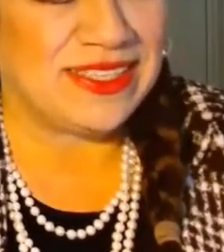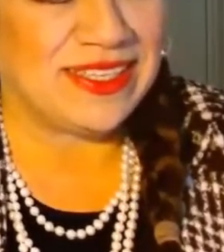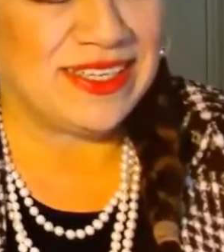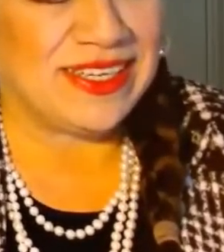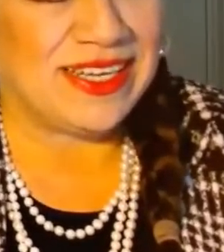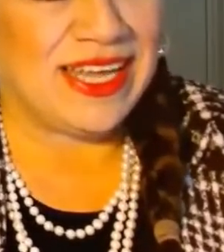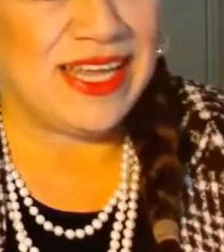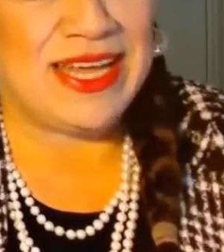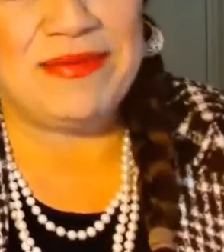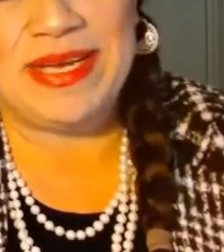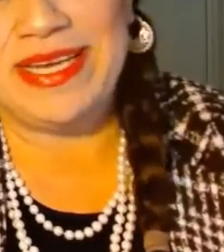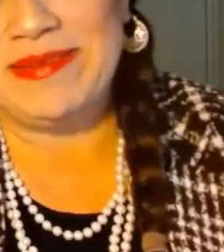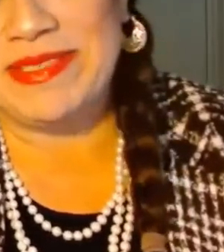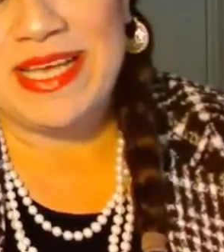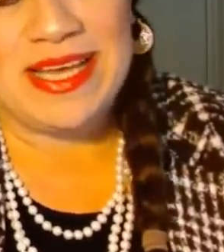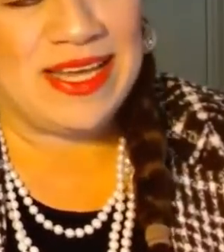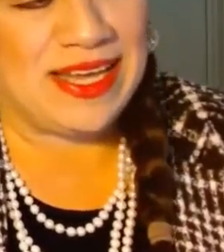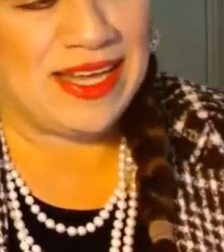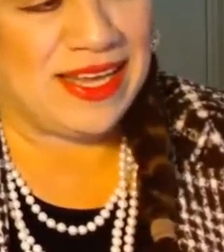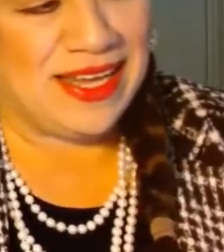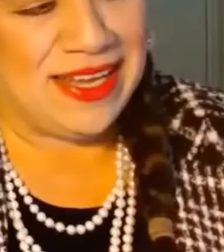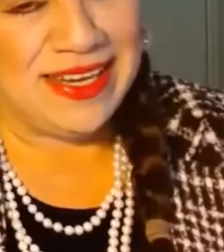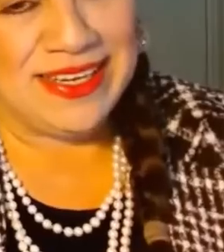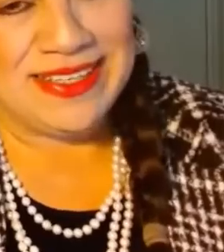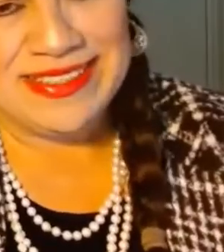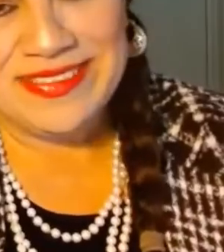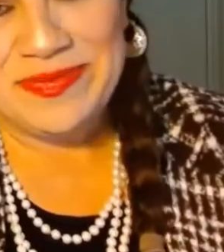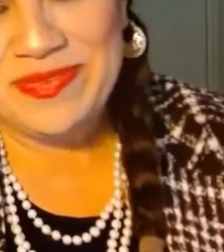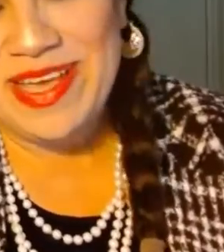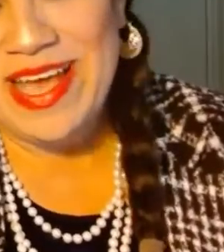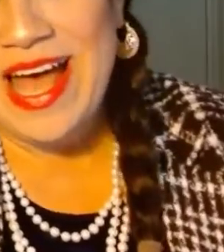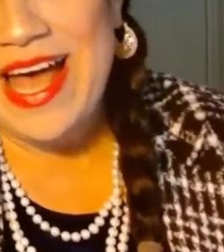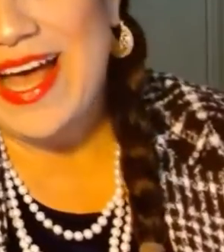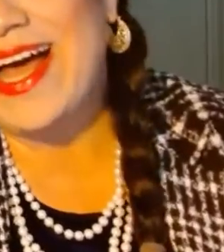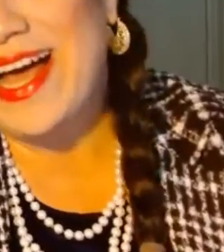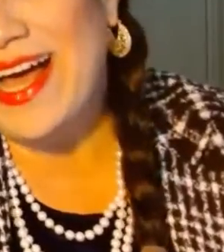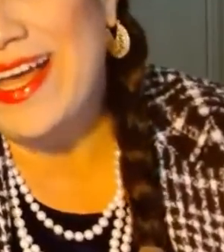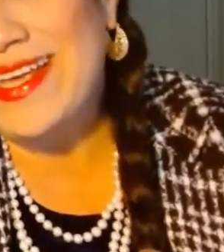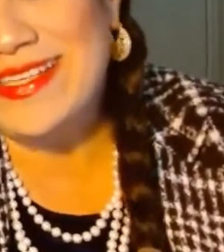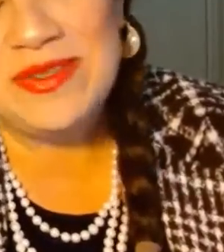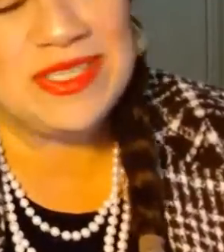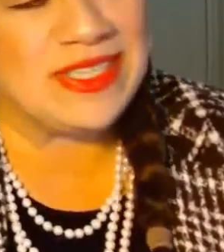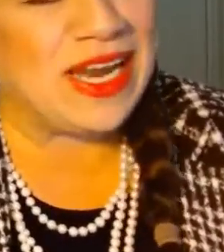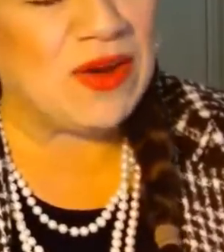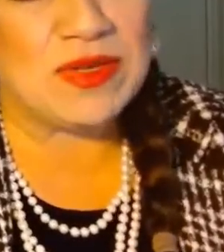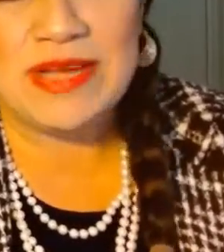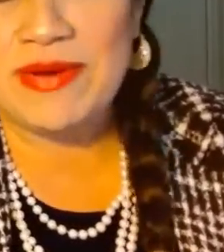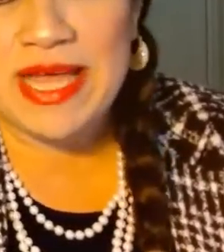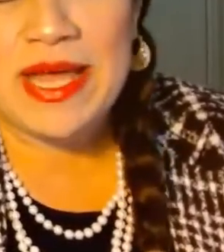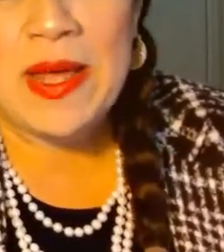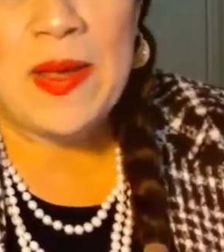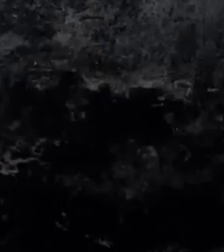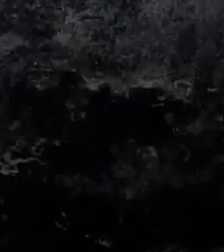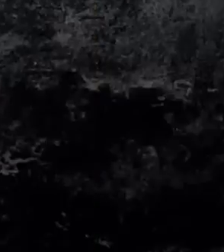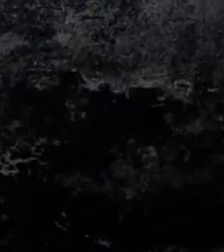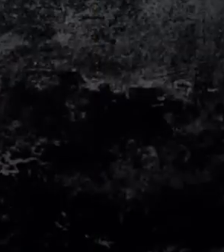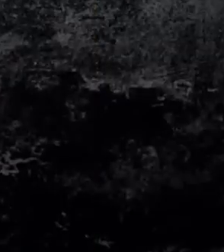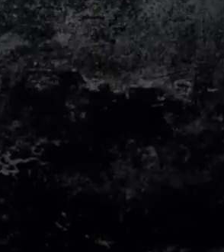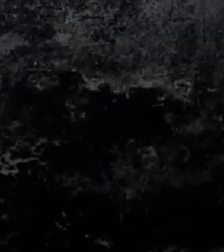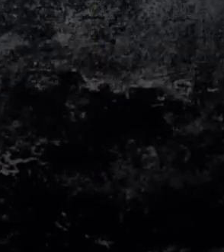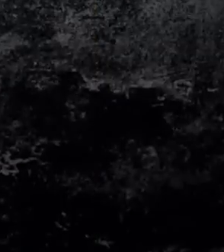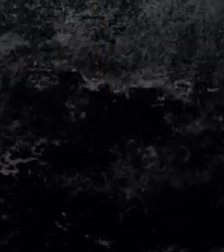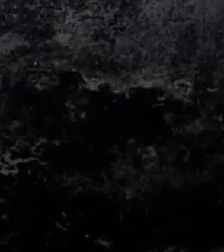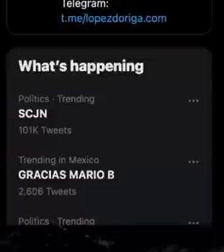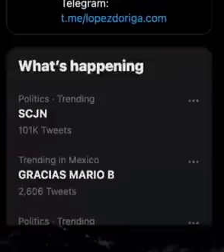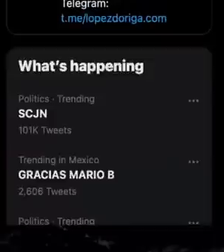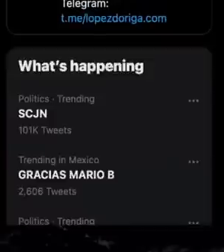en enojarse a AMLO. Digo, es que Biden está bien cerrado. Ahí es donde está la cosa, ¿verdad? Pues